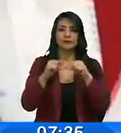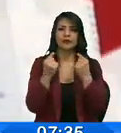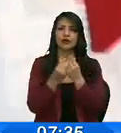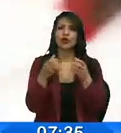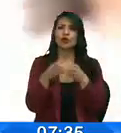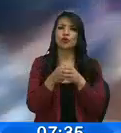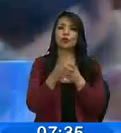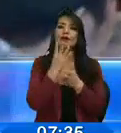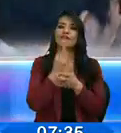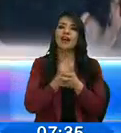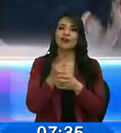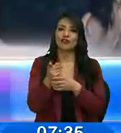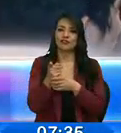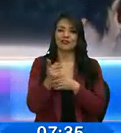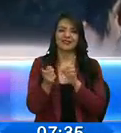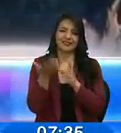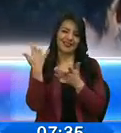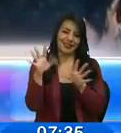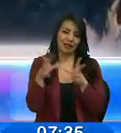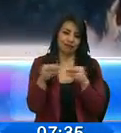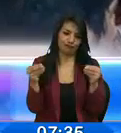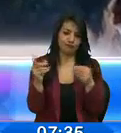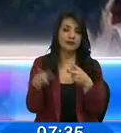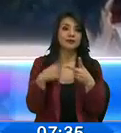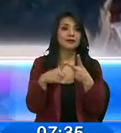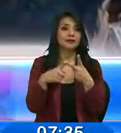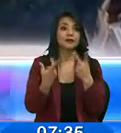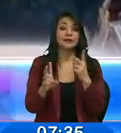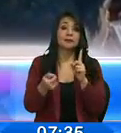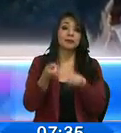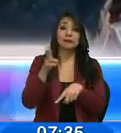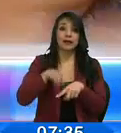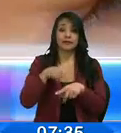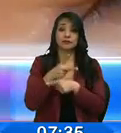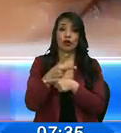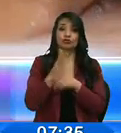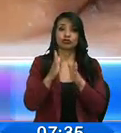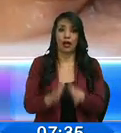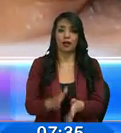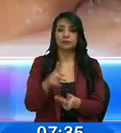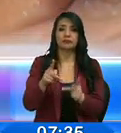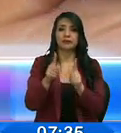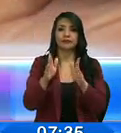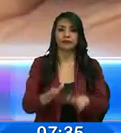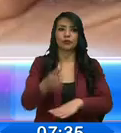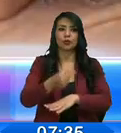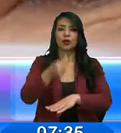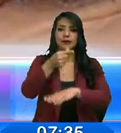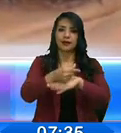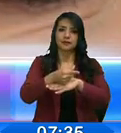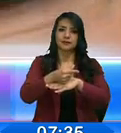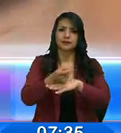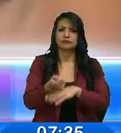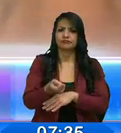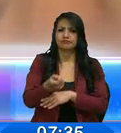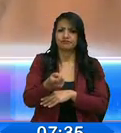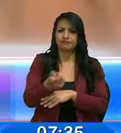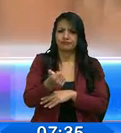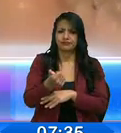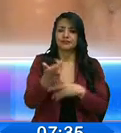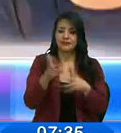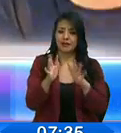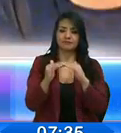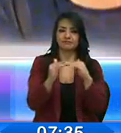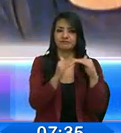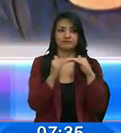Radical Alfarista. También la primera en llegar a una consejería en la prefectura del Guayas, apenas retornada a la